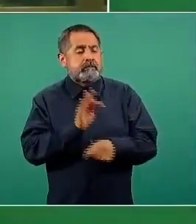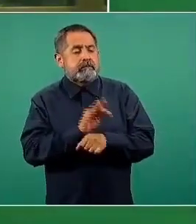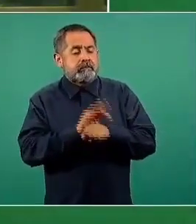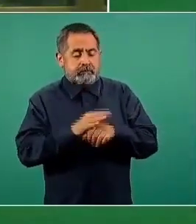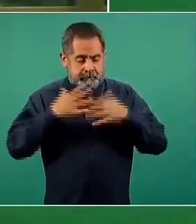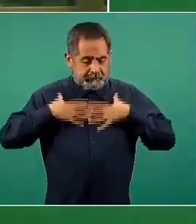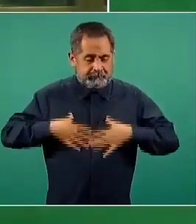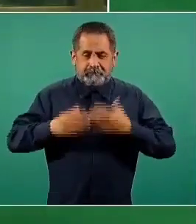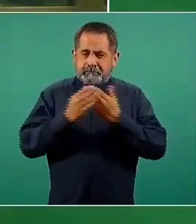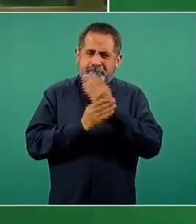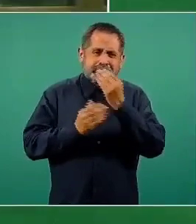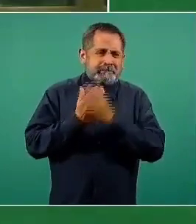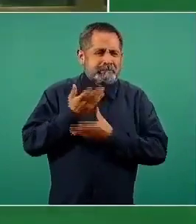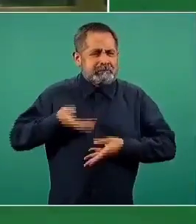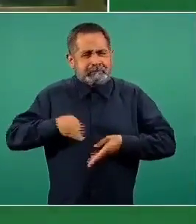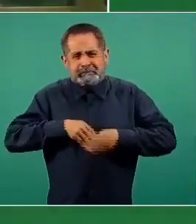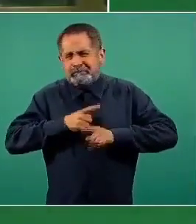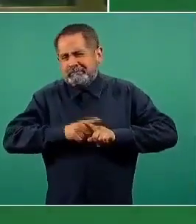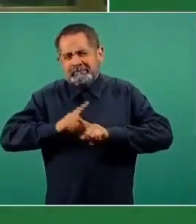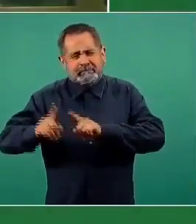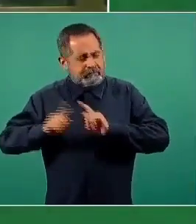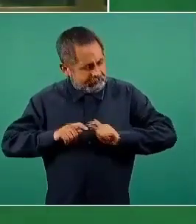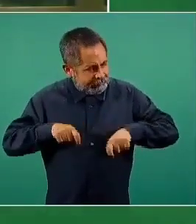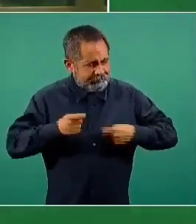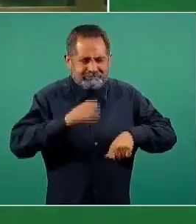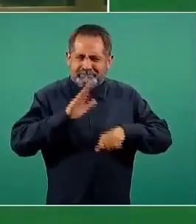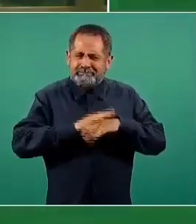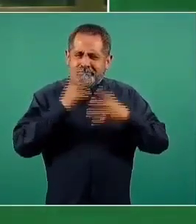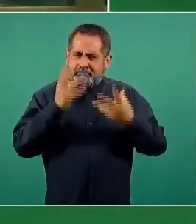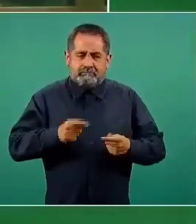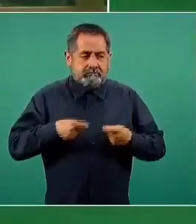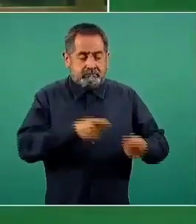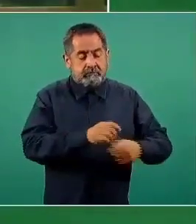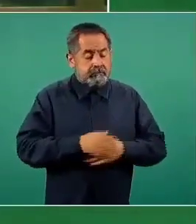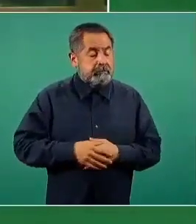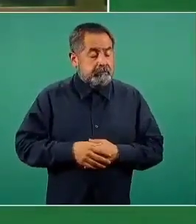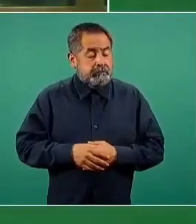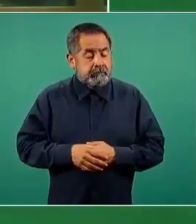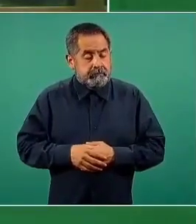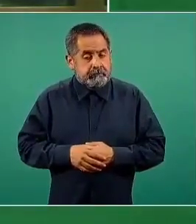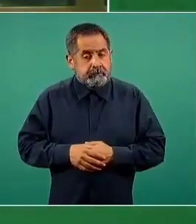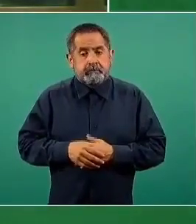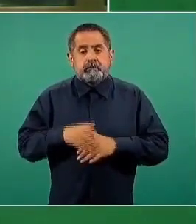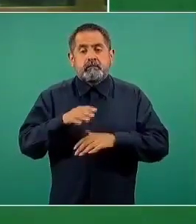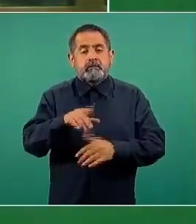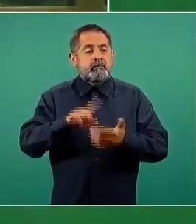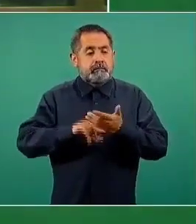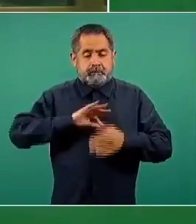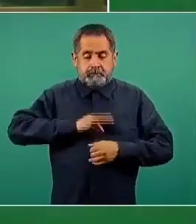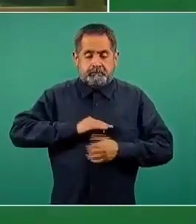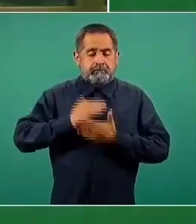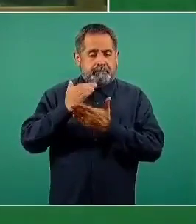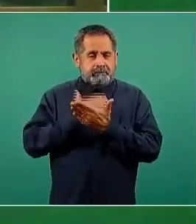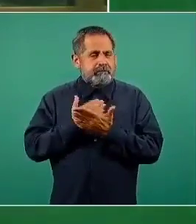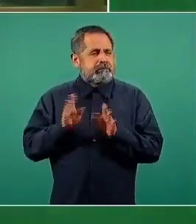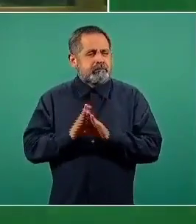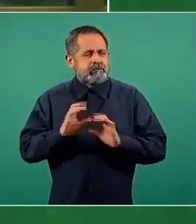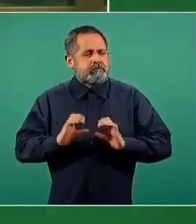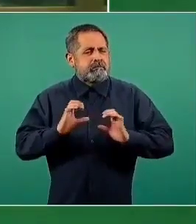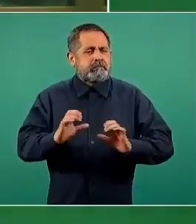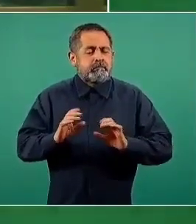protección personal. El tema de control de infecciones asociado a la atención en salud